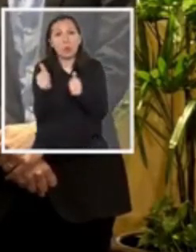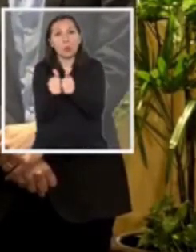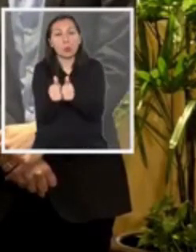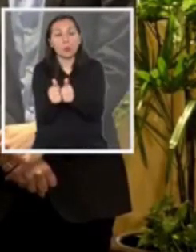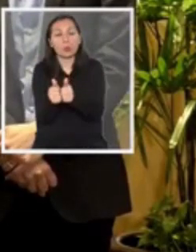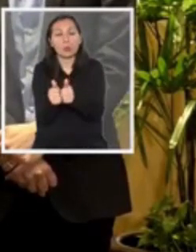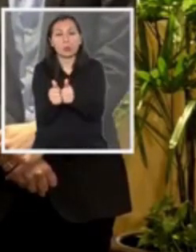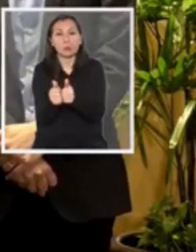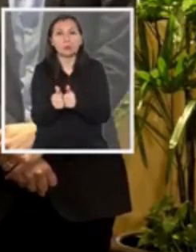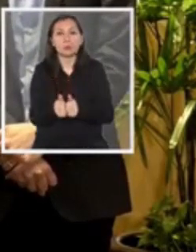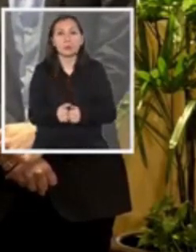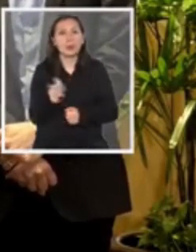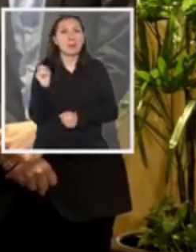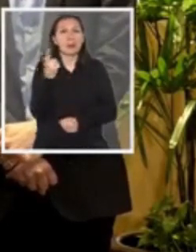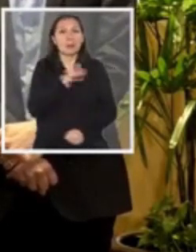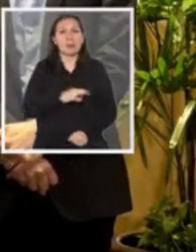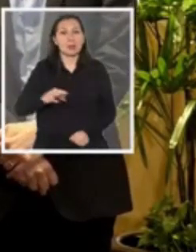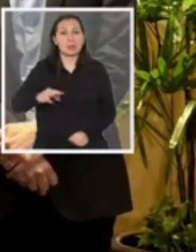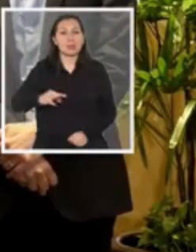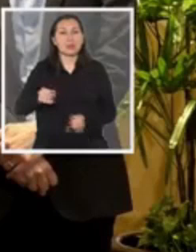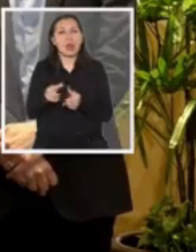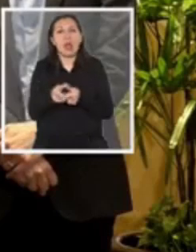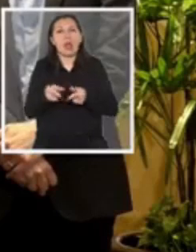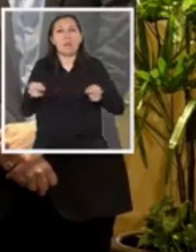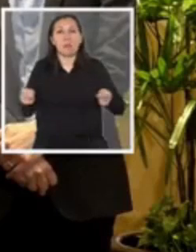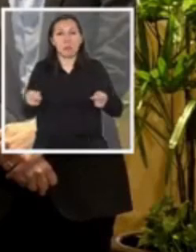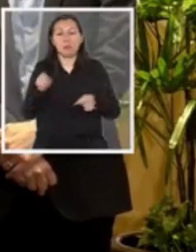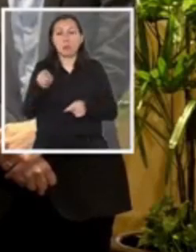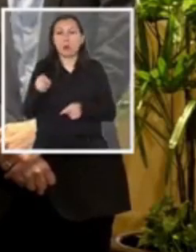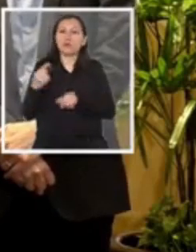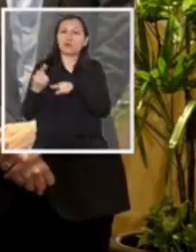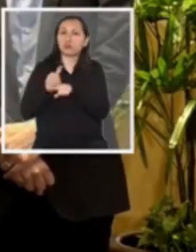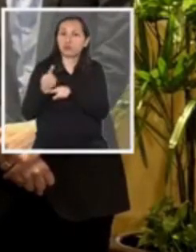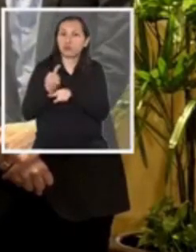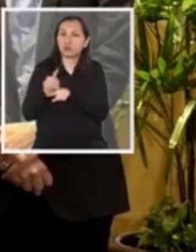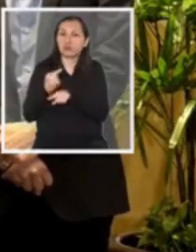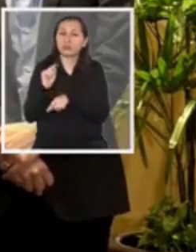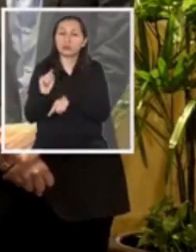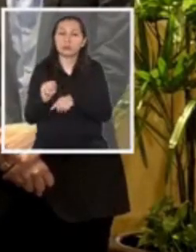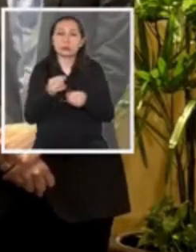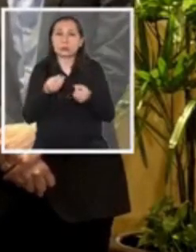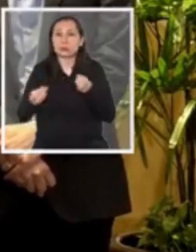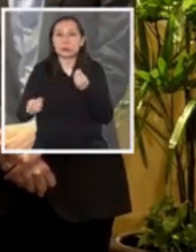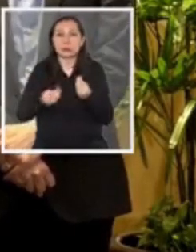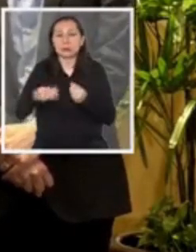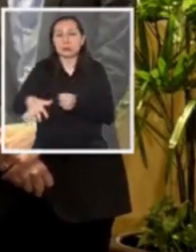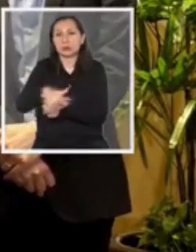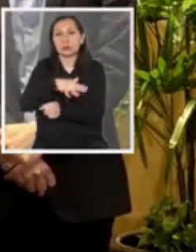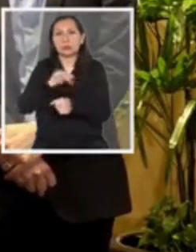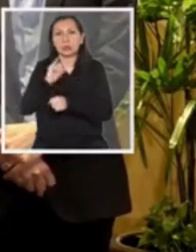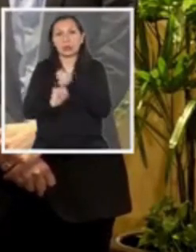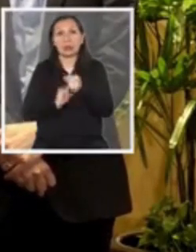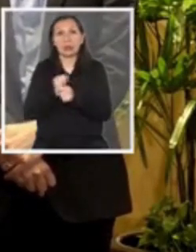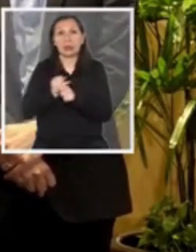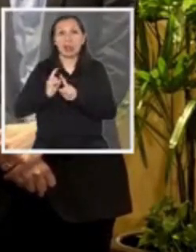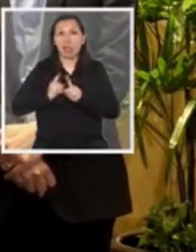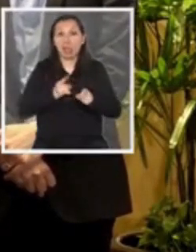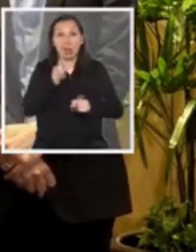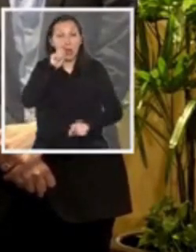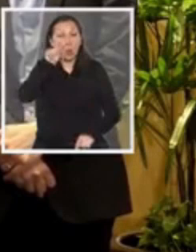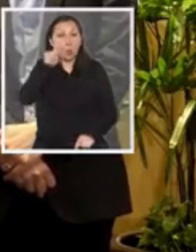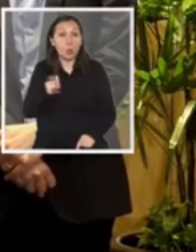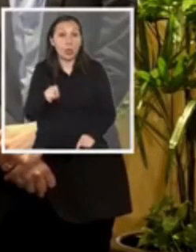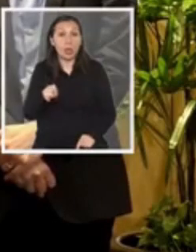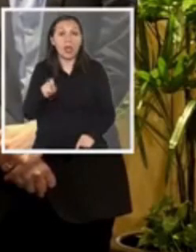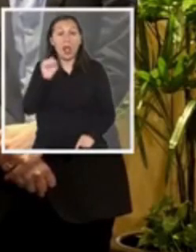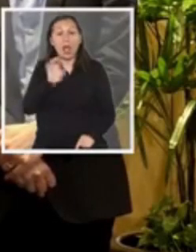el primer ministro de Japón, con quien conversamos respecto de la situación internacional, en particular sobre la guerra en Ucrania, sobre la situación